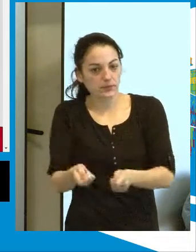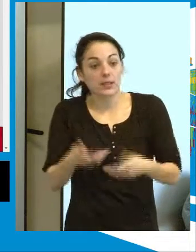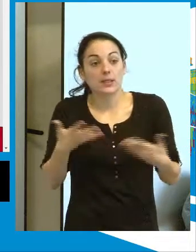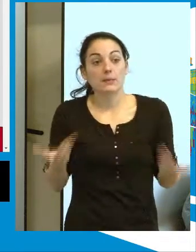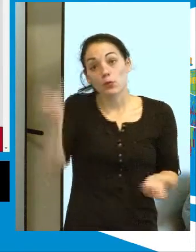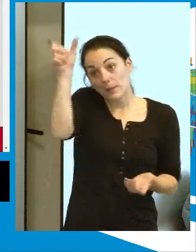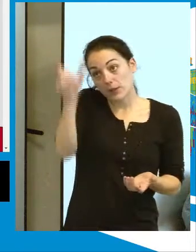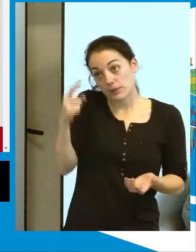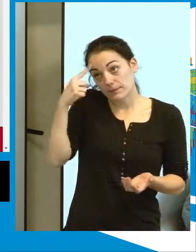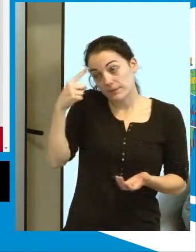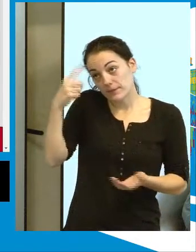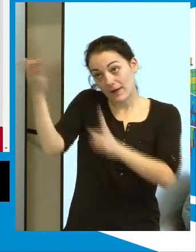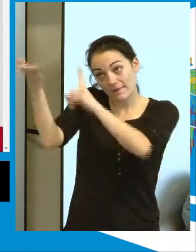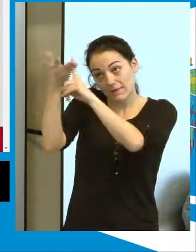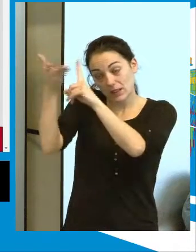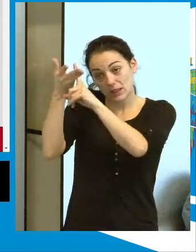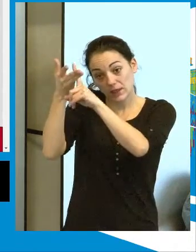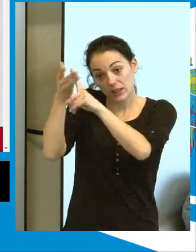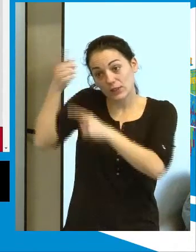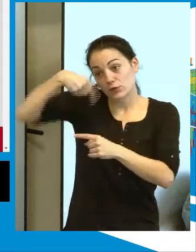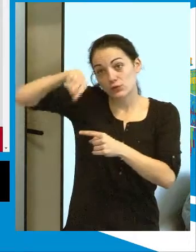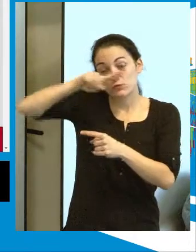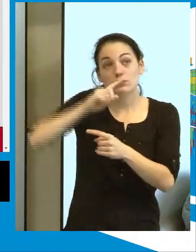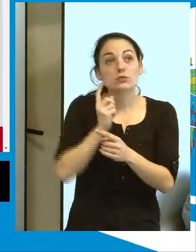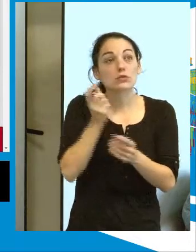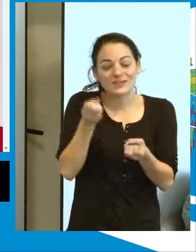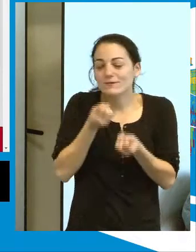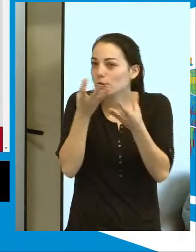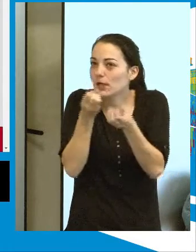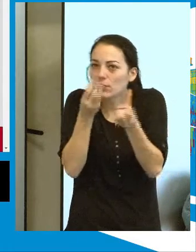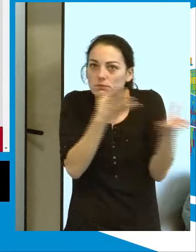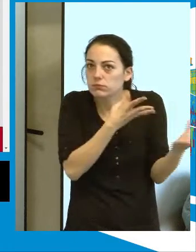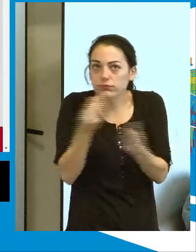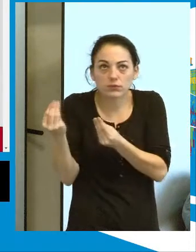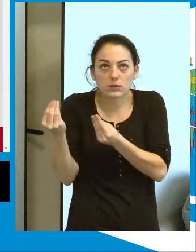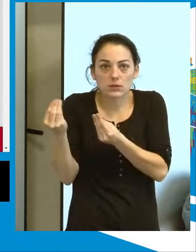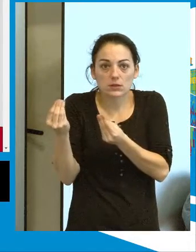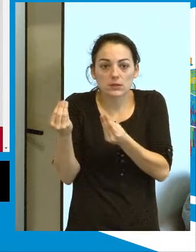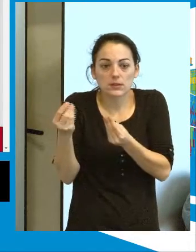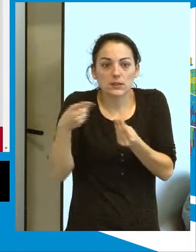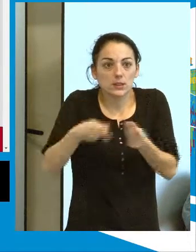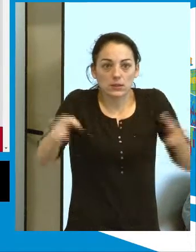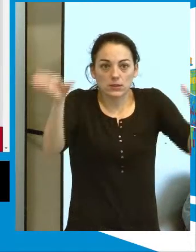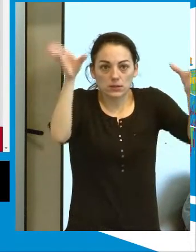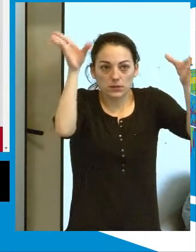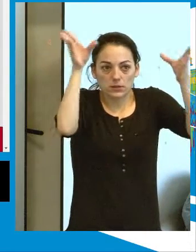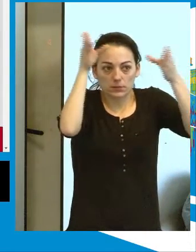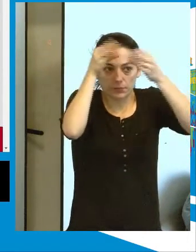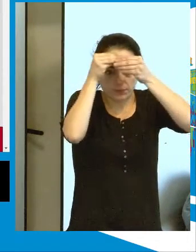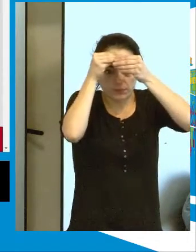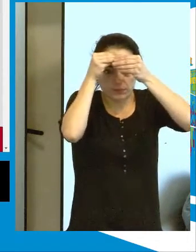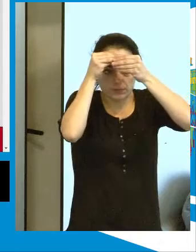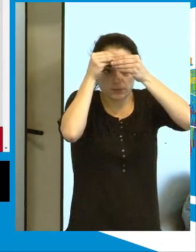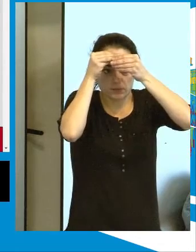cuando tenemos afectada esa capacidad, lo que se produce es que hay mucha información y como hay mucha información nos bloqueamos. No